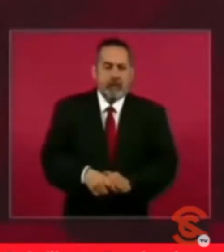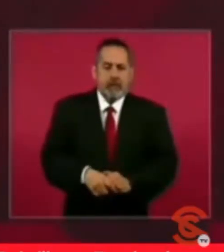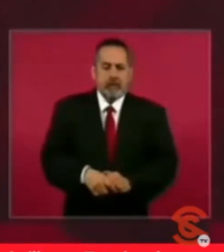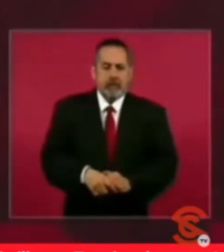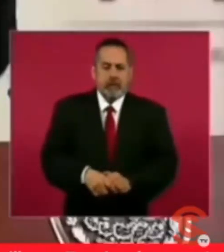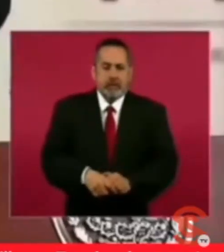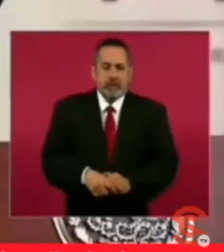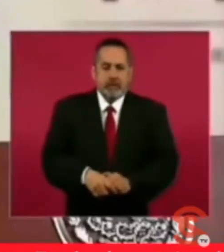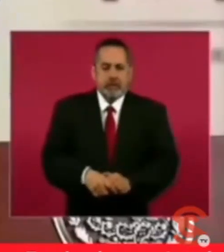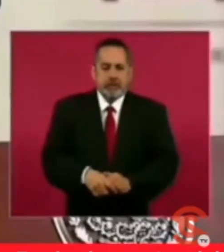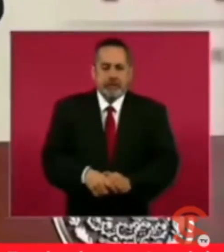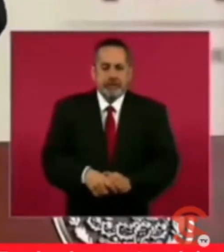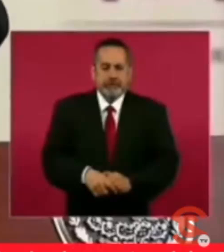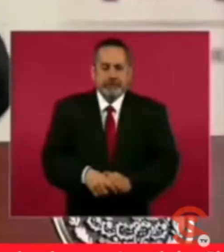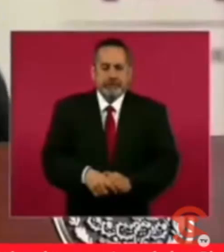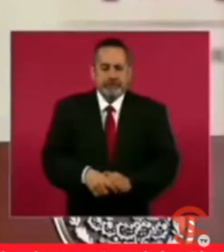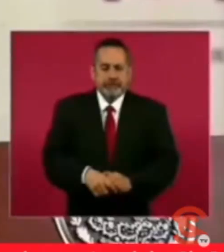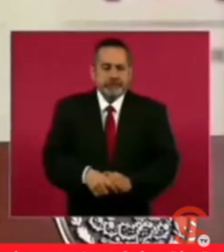Cada quien que haga